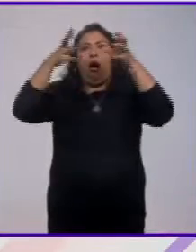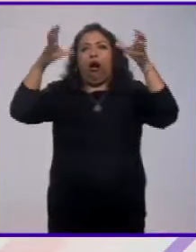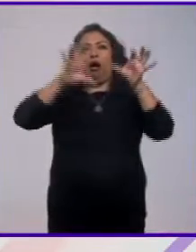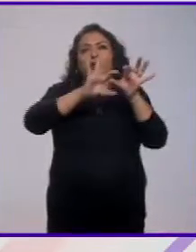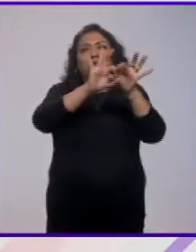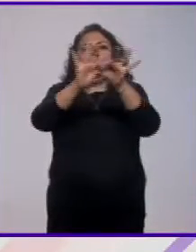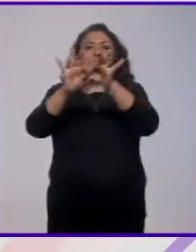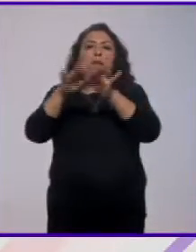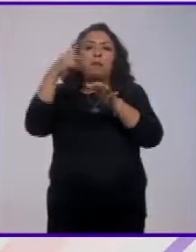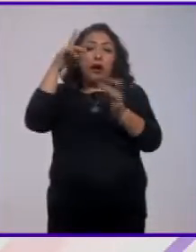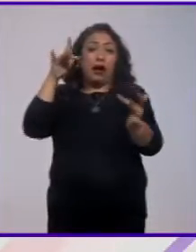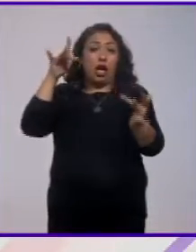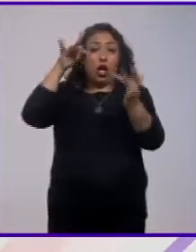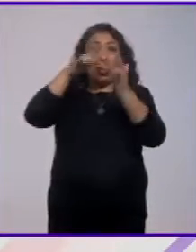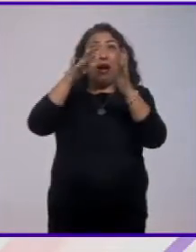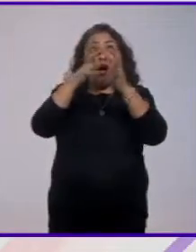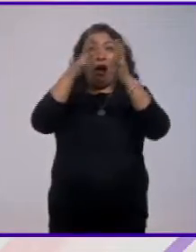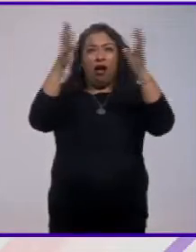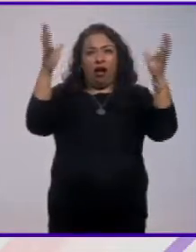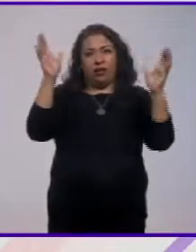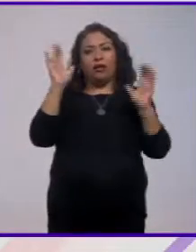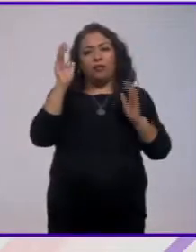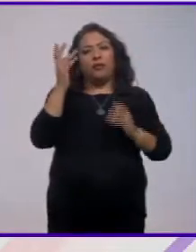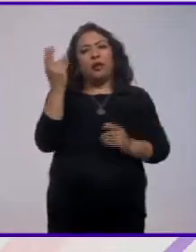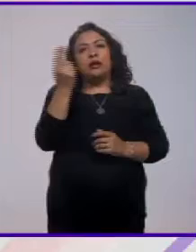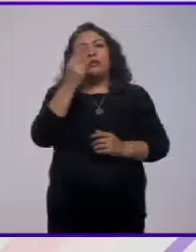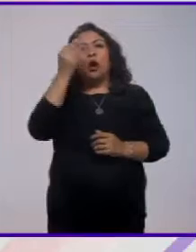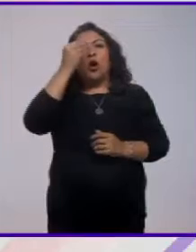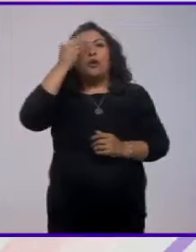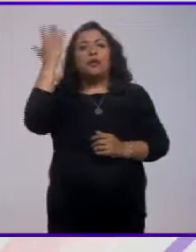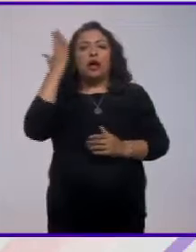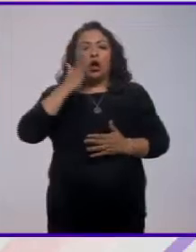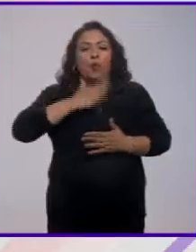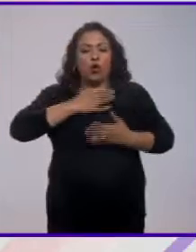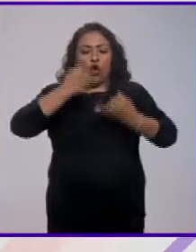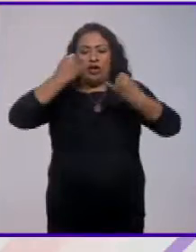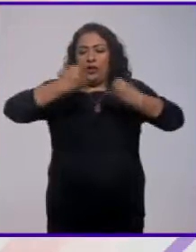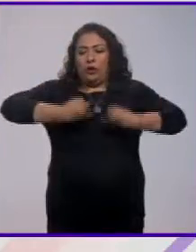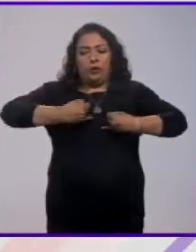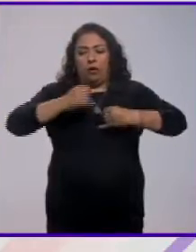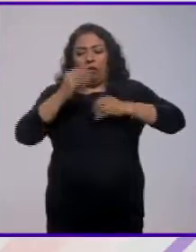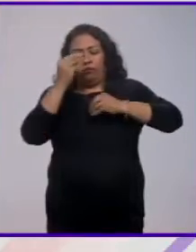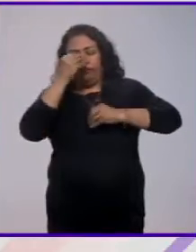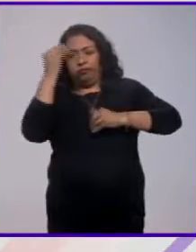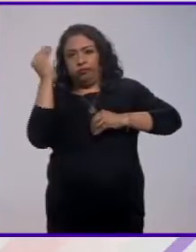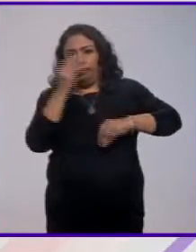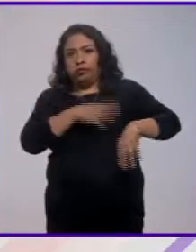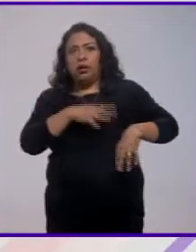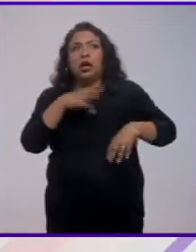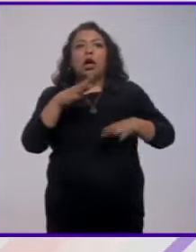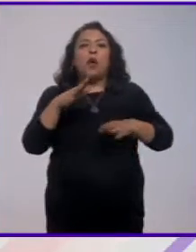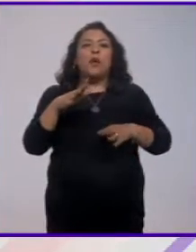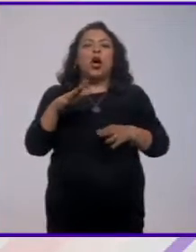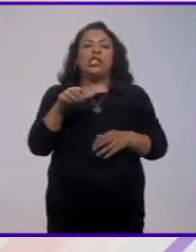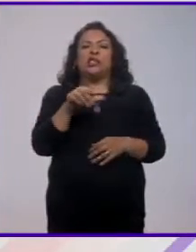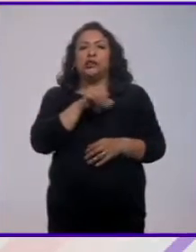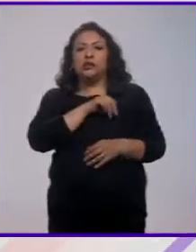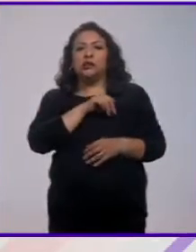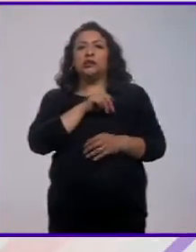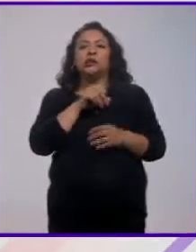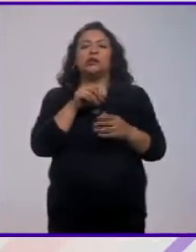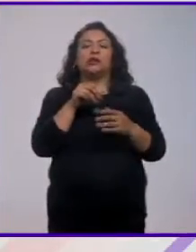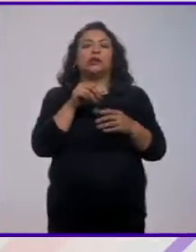Y bueno, pues para conectarse con el macrocosmos uno tiene que olvidarse de su individualidad un poco, del ego,